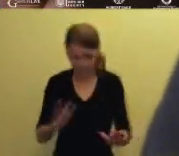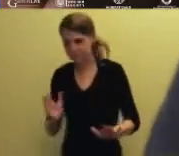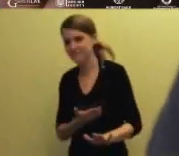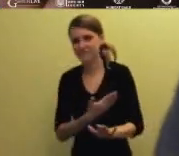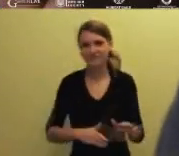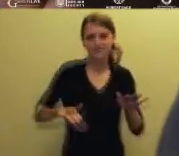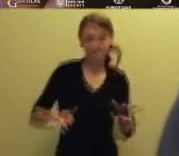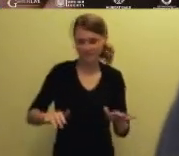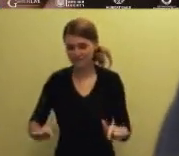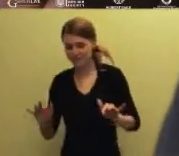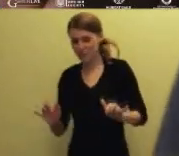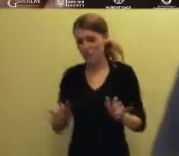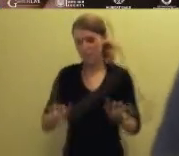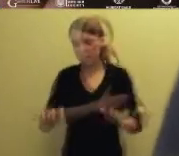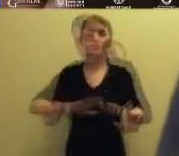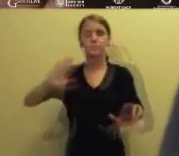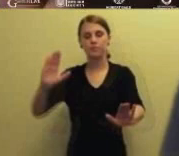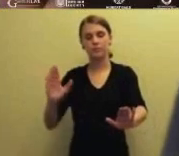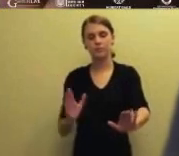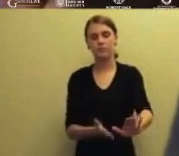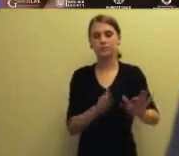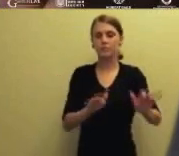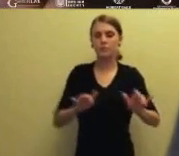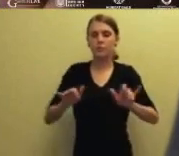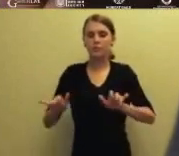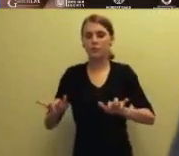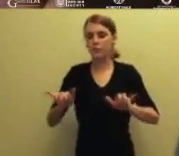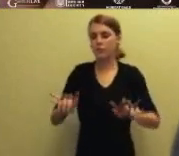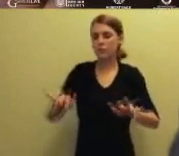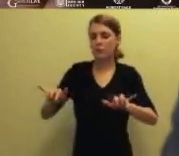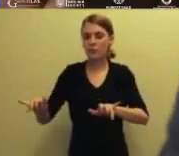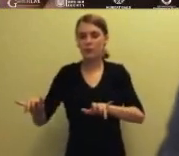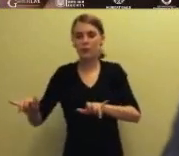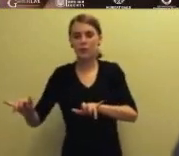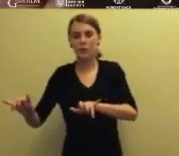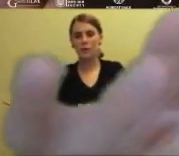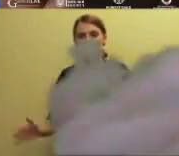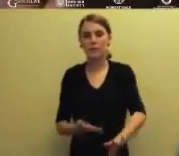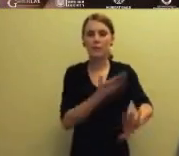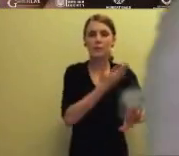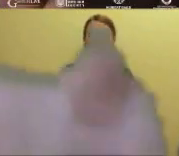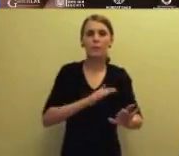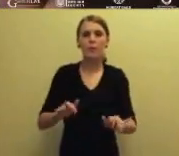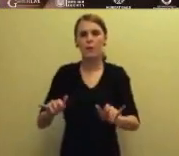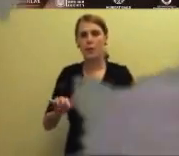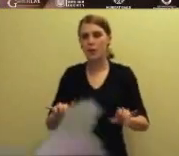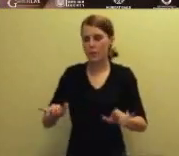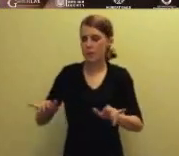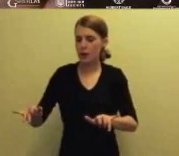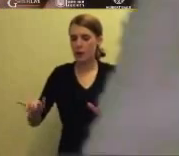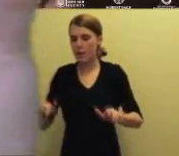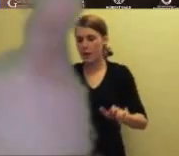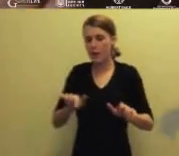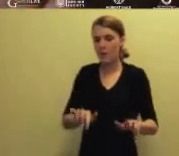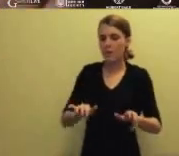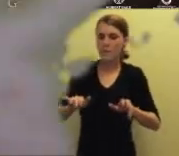pero fijaos ir malo lo que hace esta película en algunas partes que por ejemplo muchos decir no que el plano secuencia